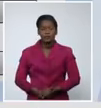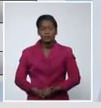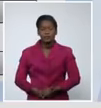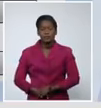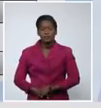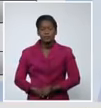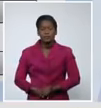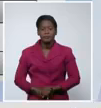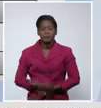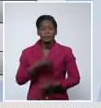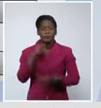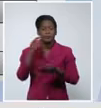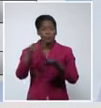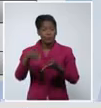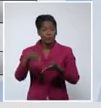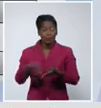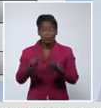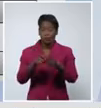Fallecen